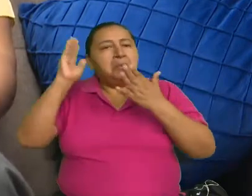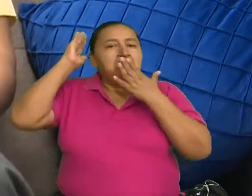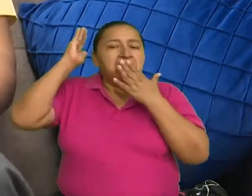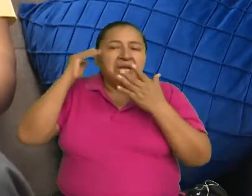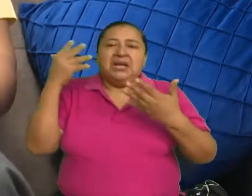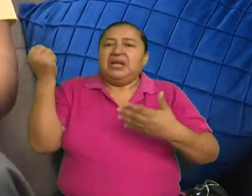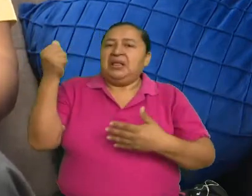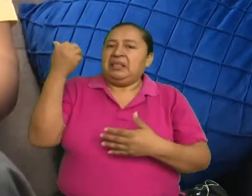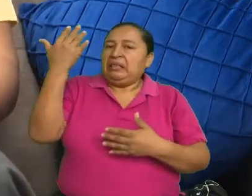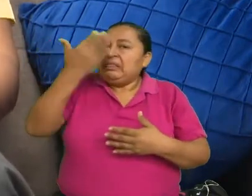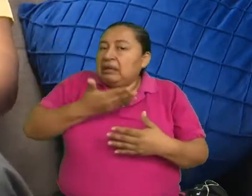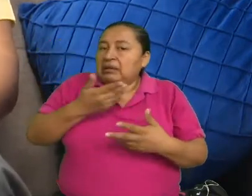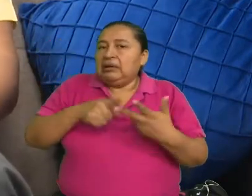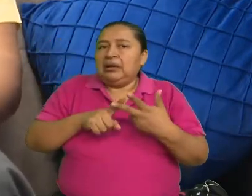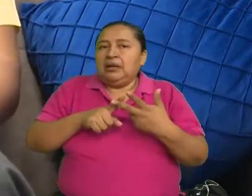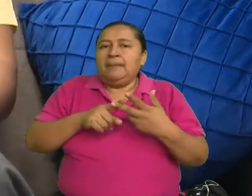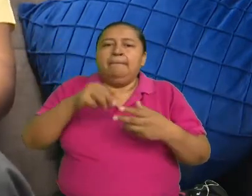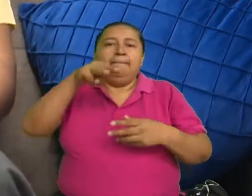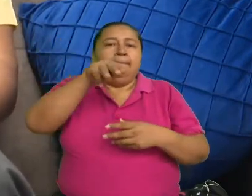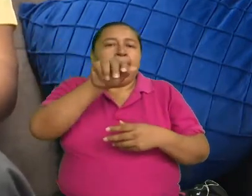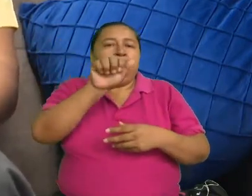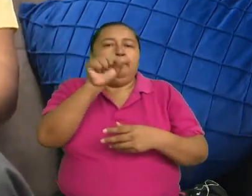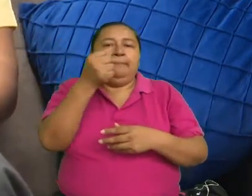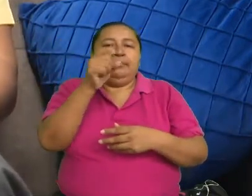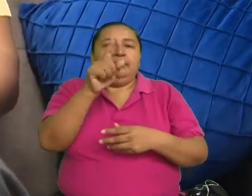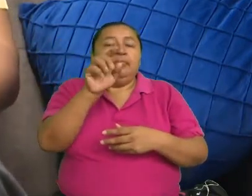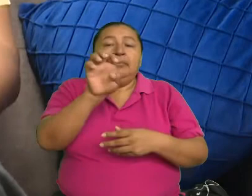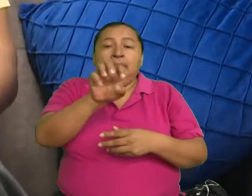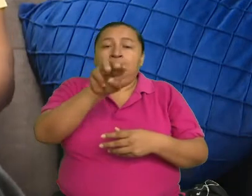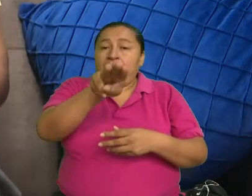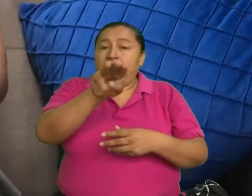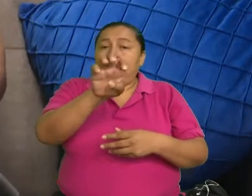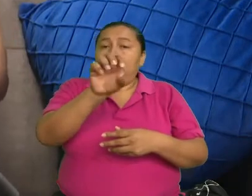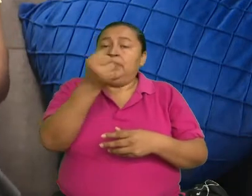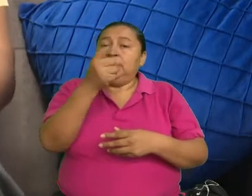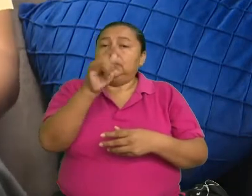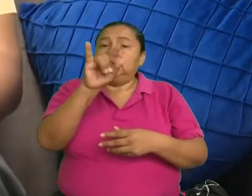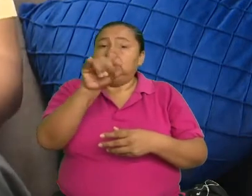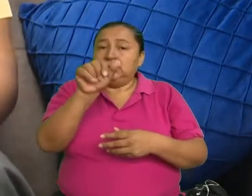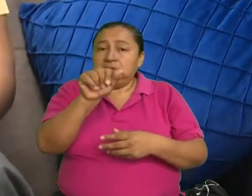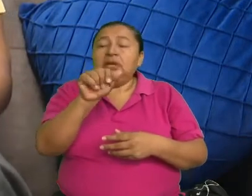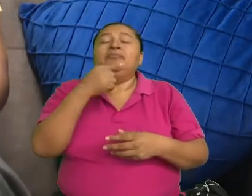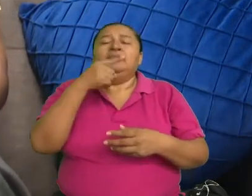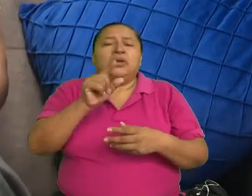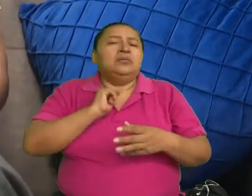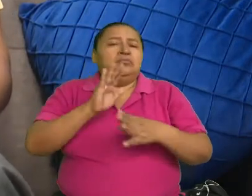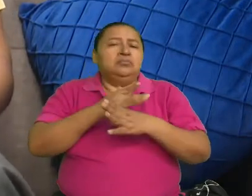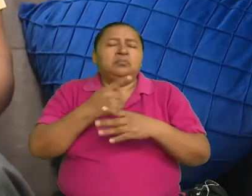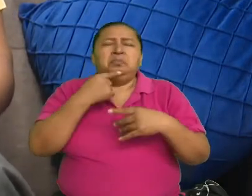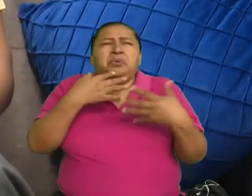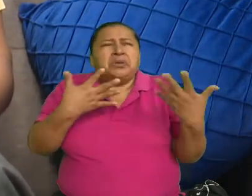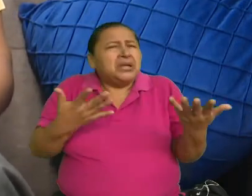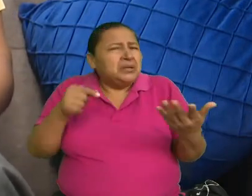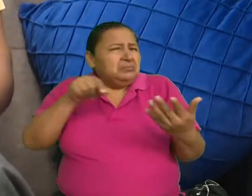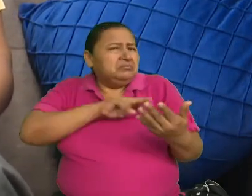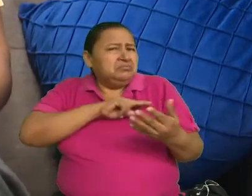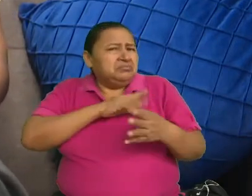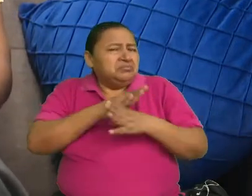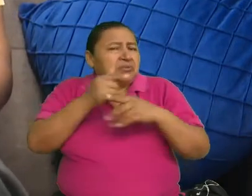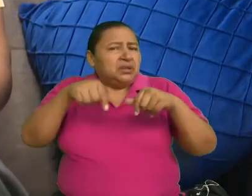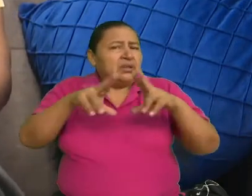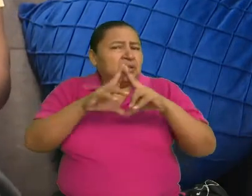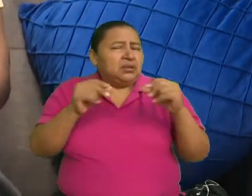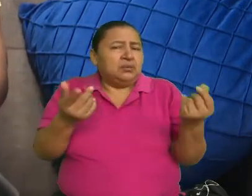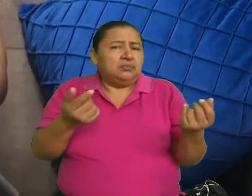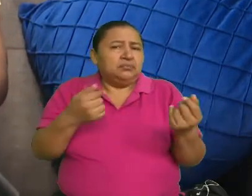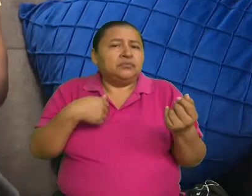negra, la cultura mestiza dentro de los símbolos identitarios nacionales. ¿Por qué ocurre esto en nuestro país? Y bueno,